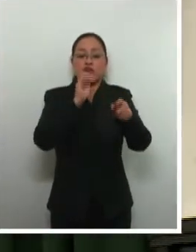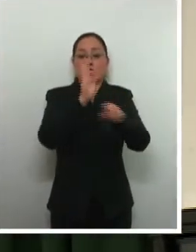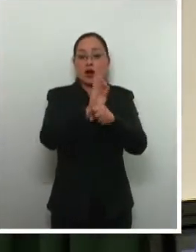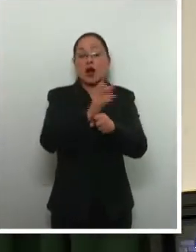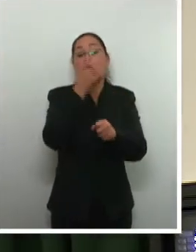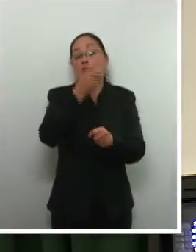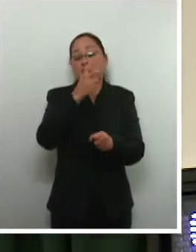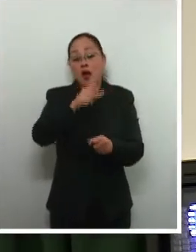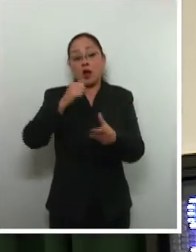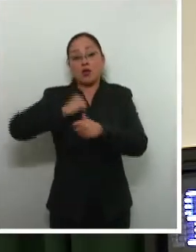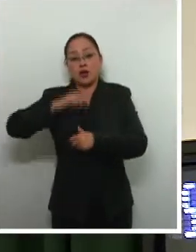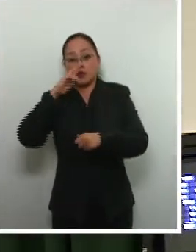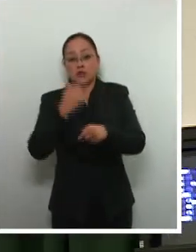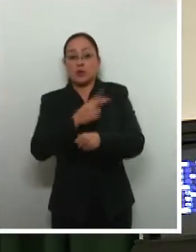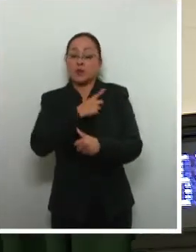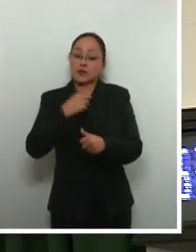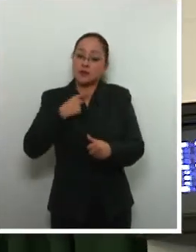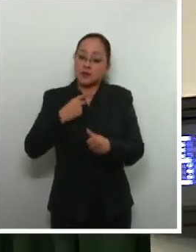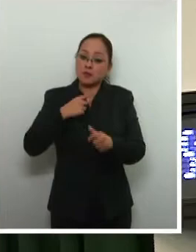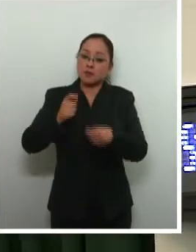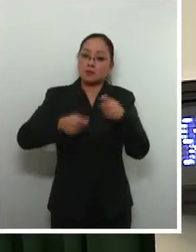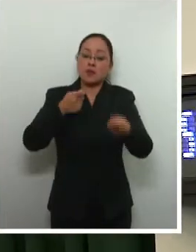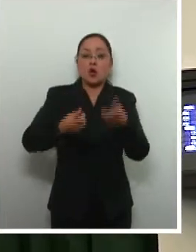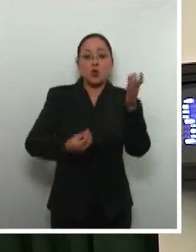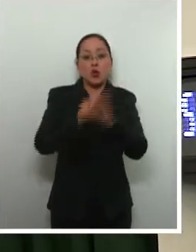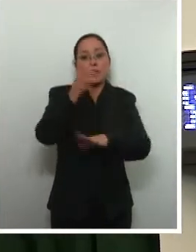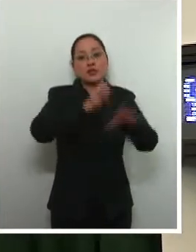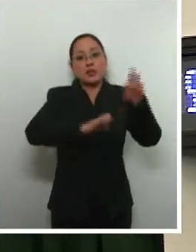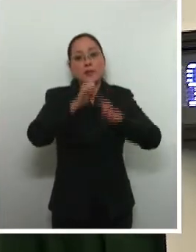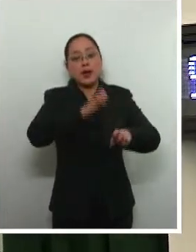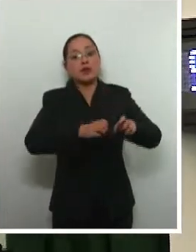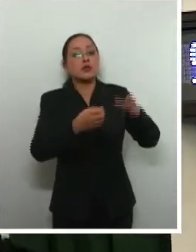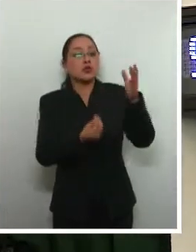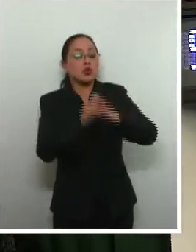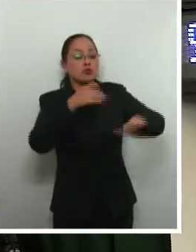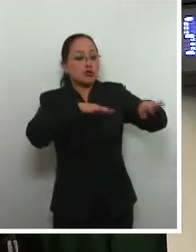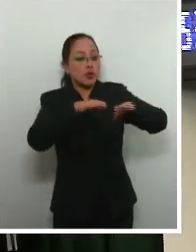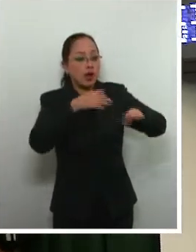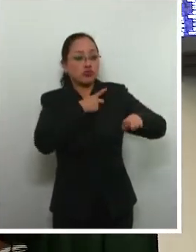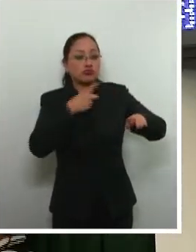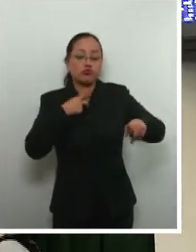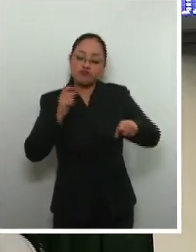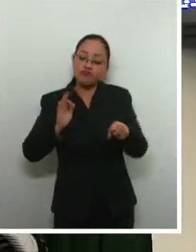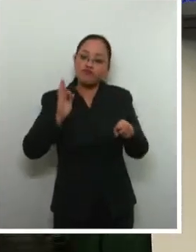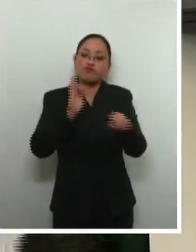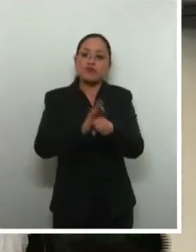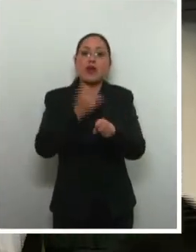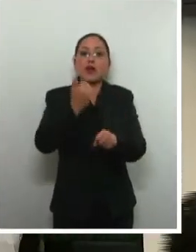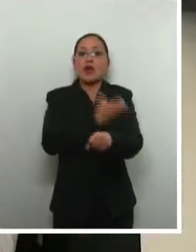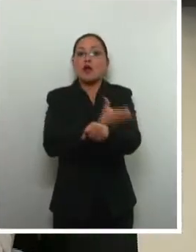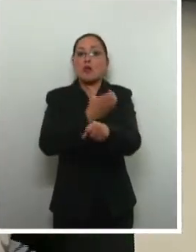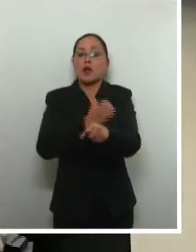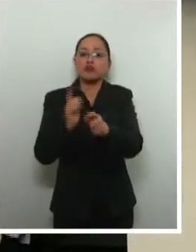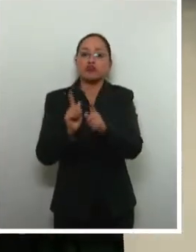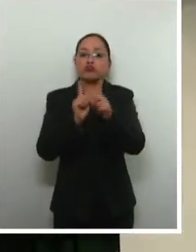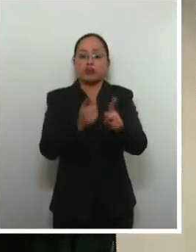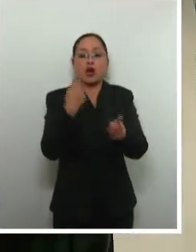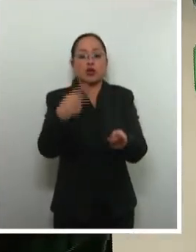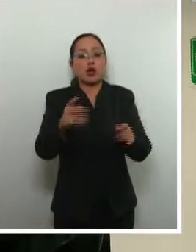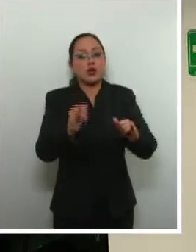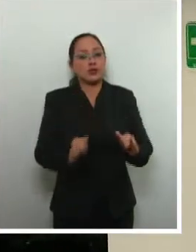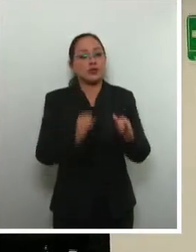autoridades proveerán lo necesario para que los emprendimientos económicos sean objeto de la protección y acompañamiento